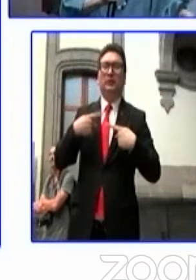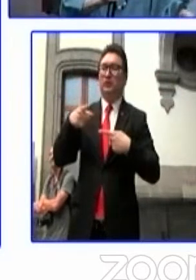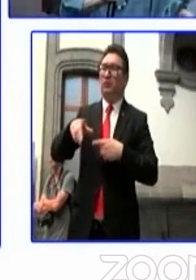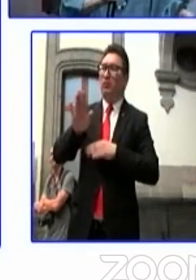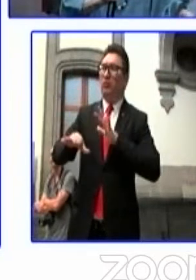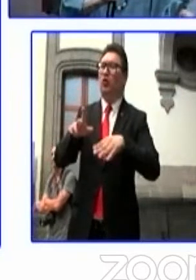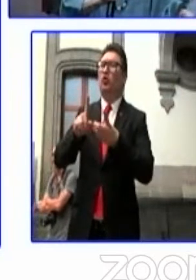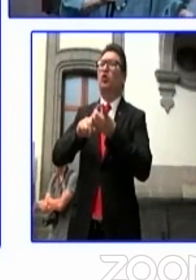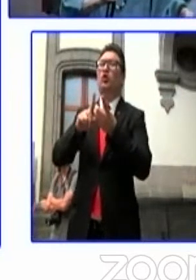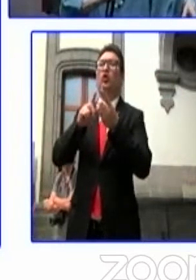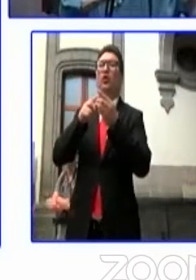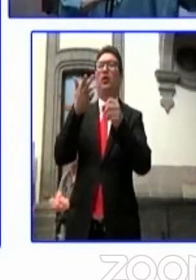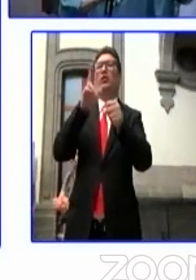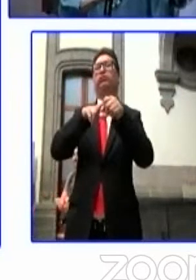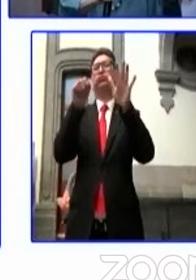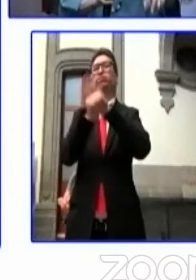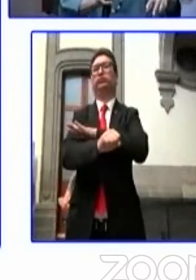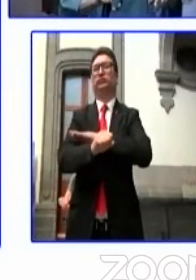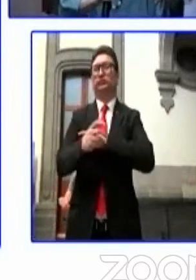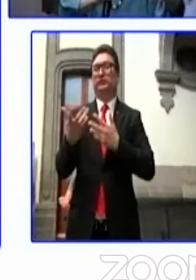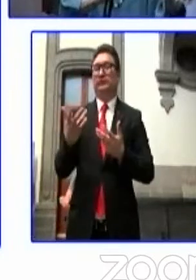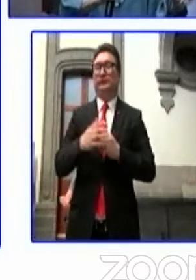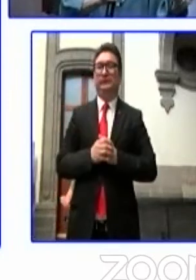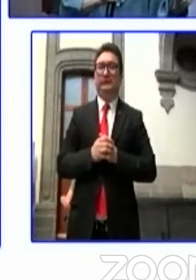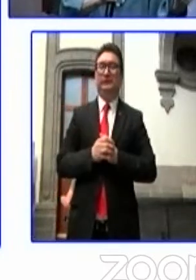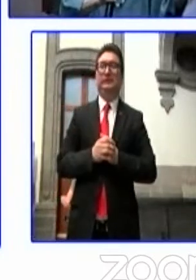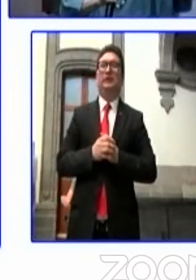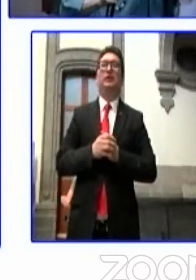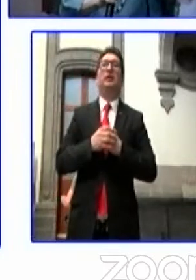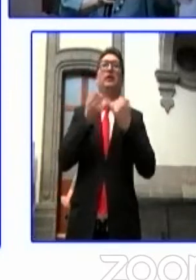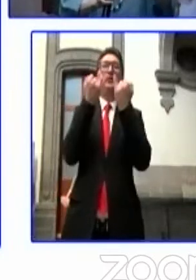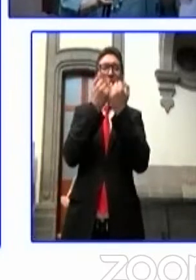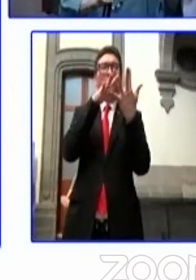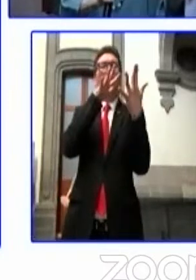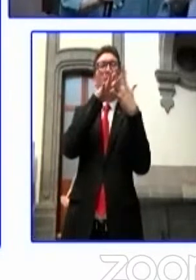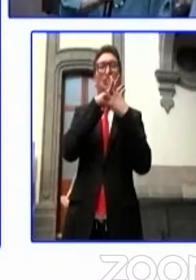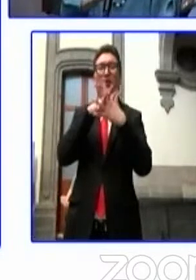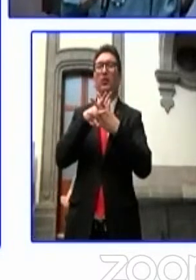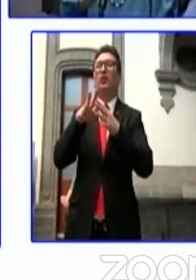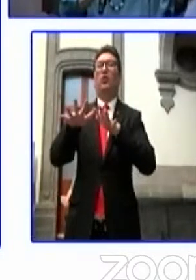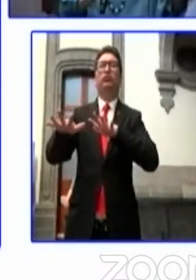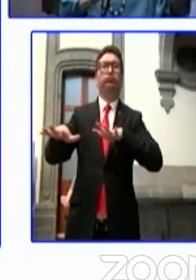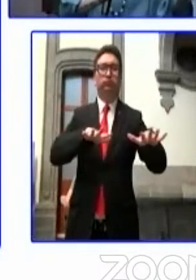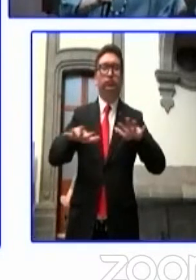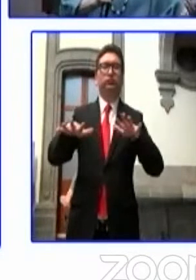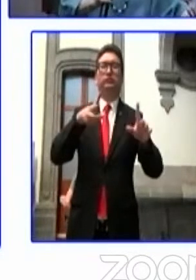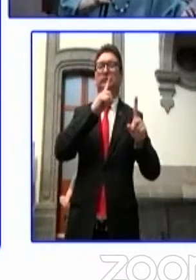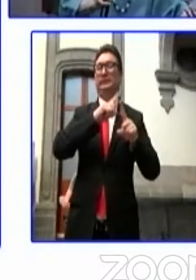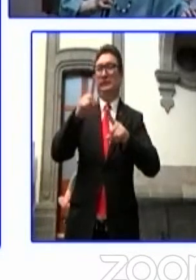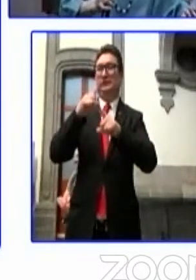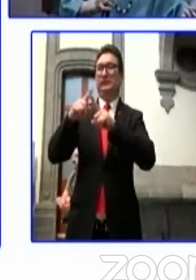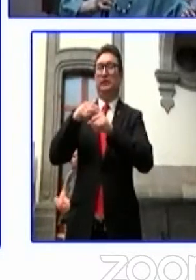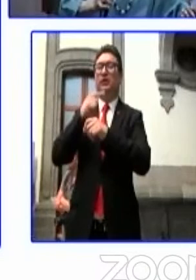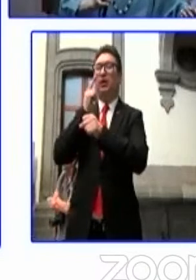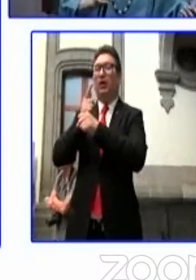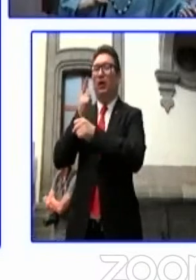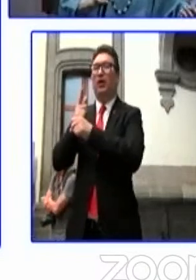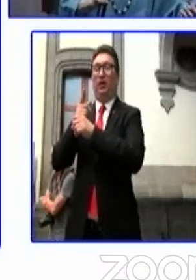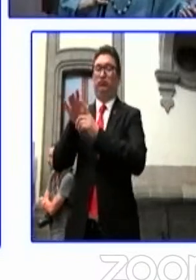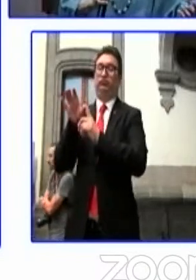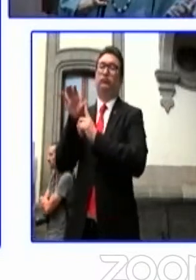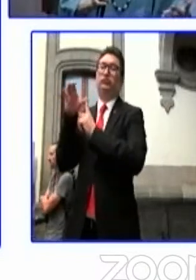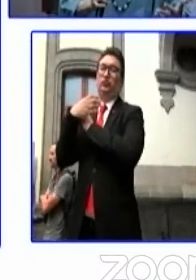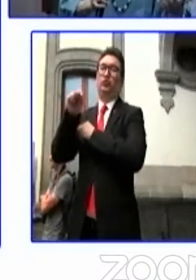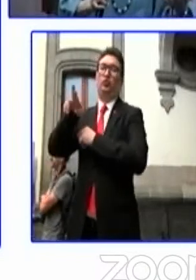en instituciones, como las guerras, los terremotos, llevó al comité a